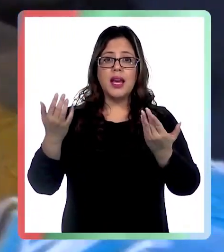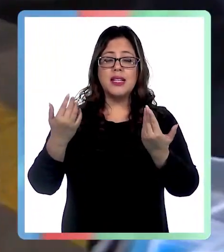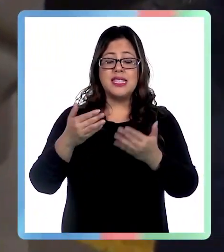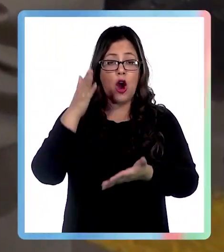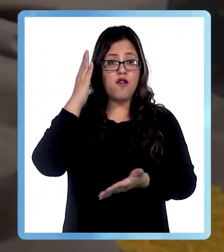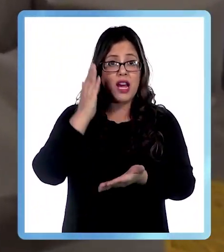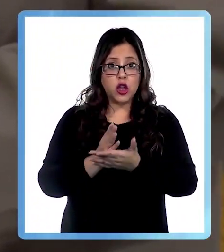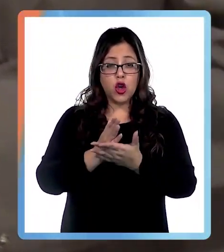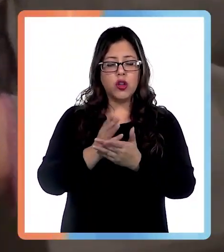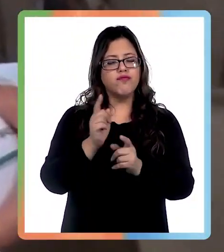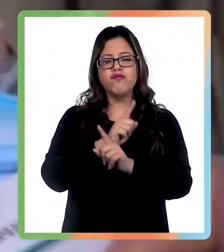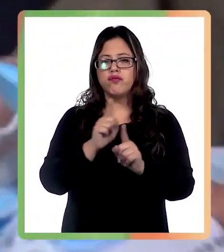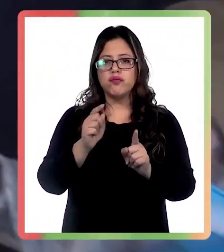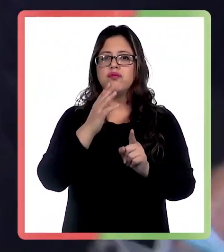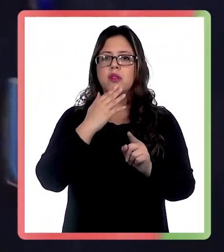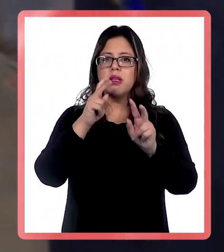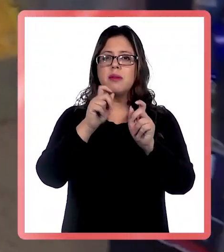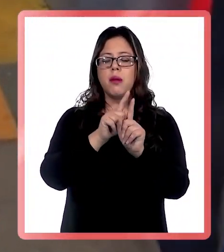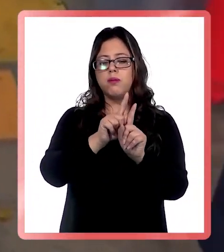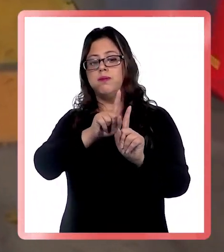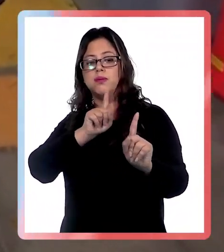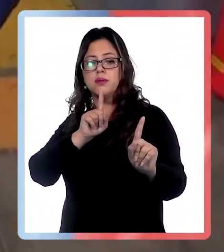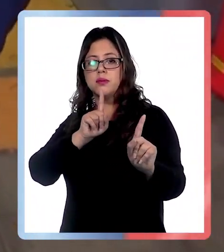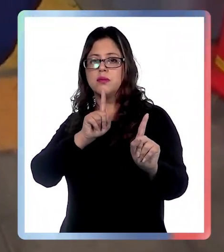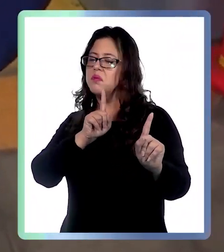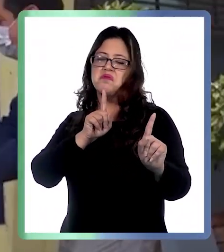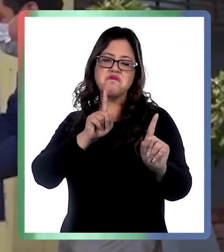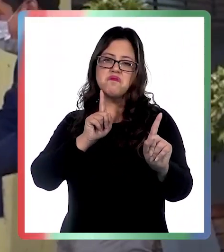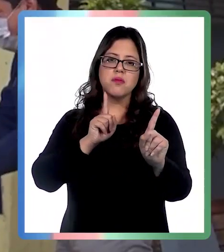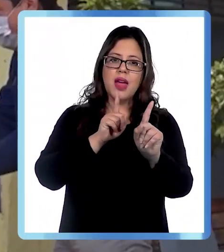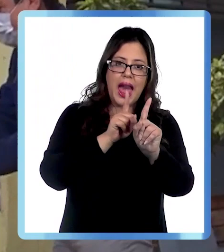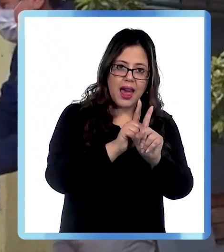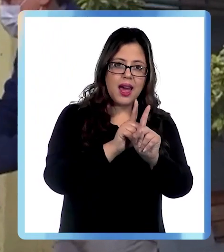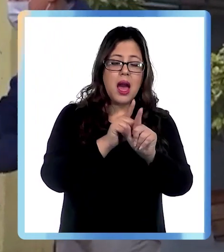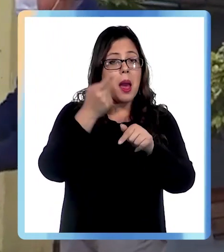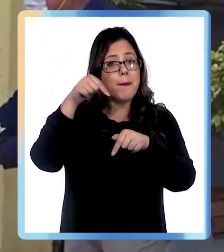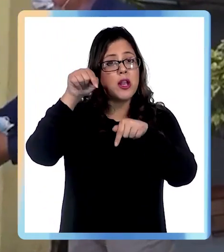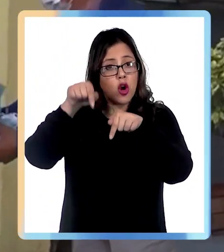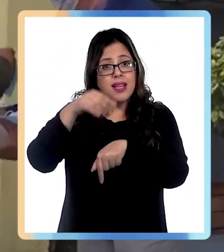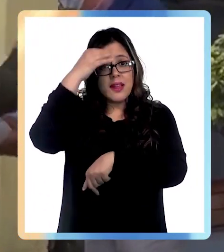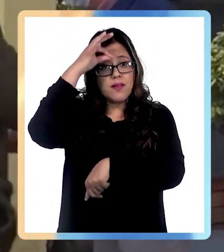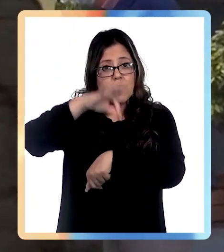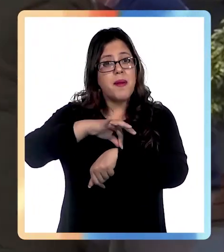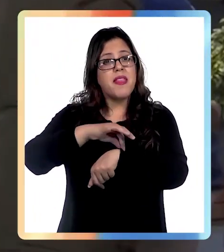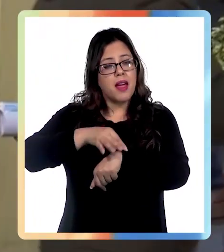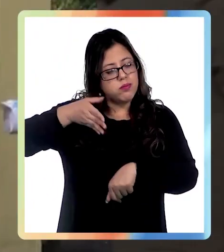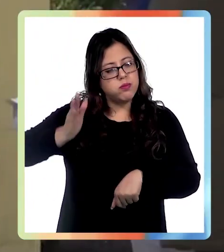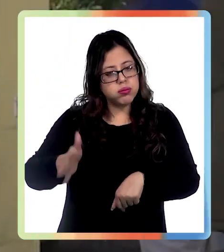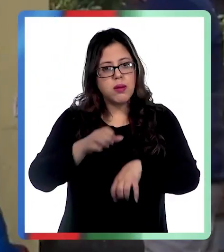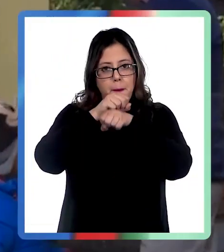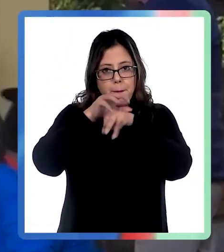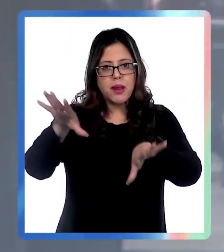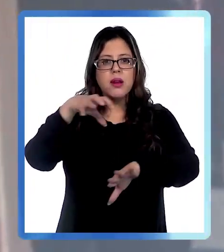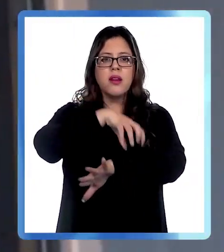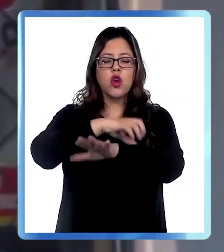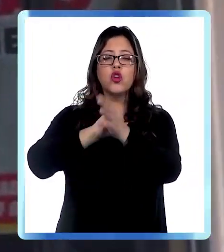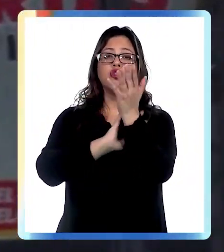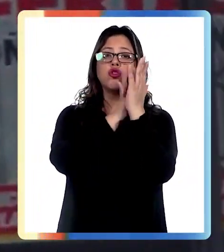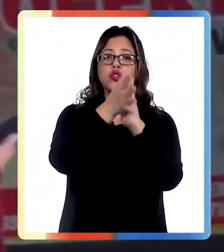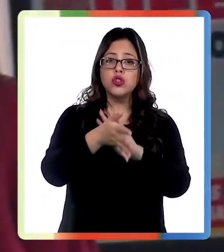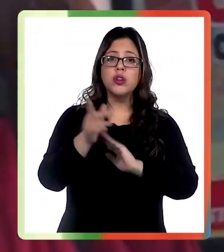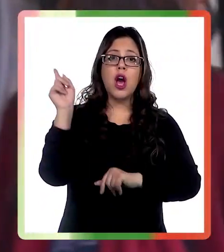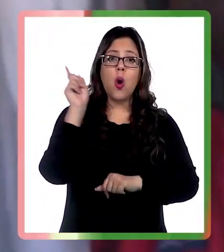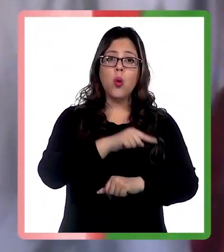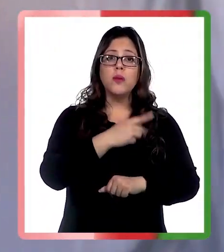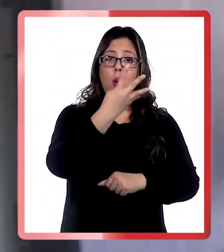dejaron de ser obligatorias al igual que el distanciamiento social sin embargo este virus no ha dejado de circular en araucanía